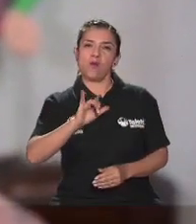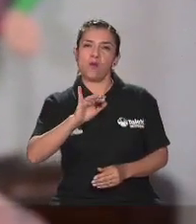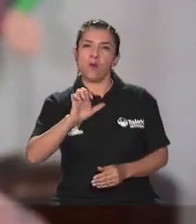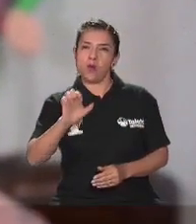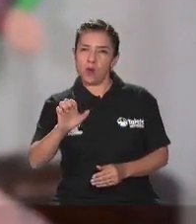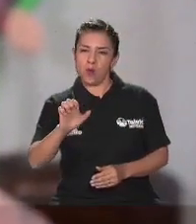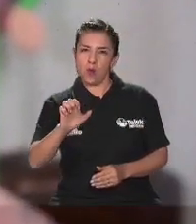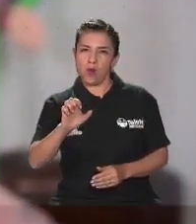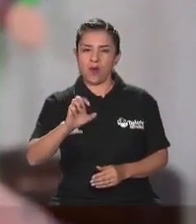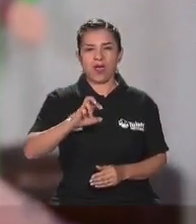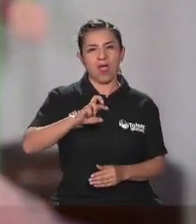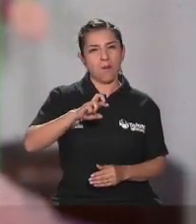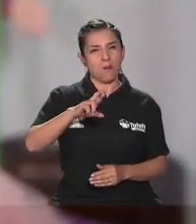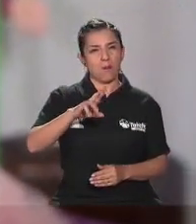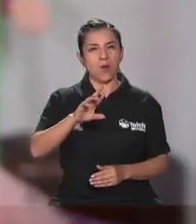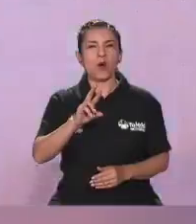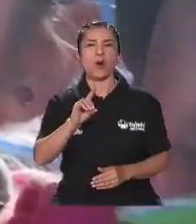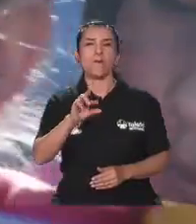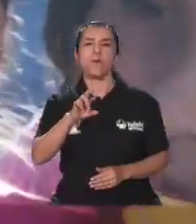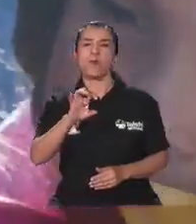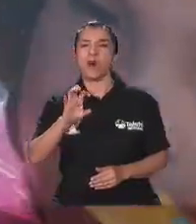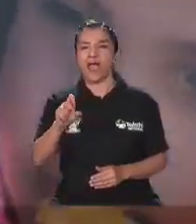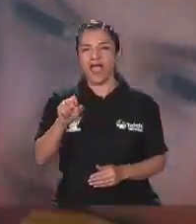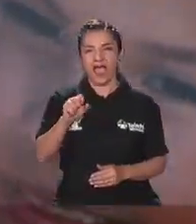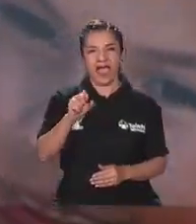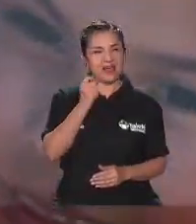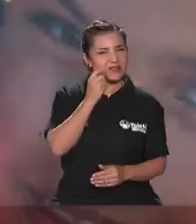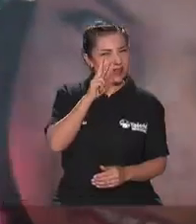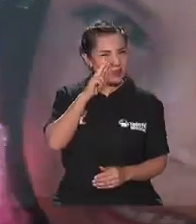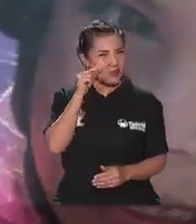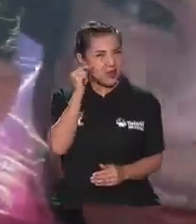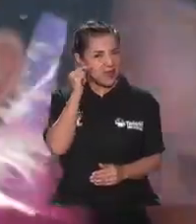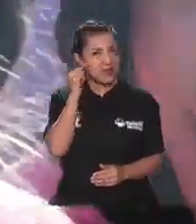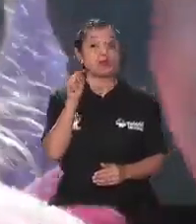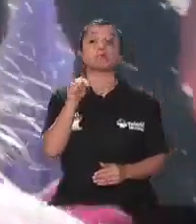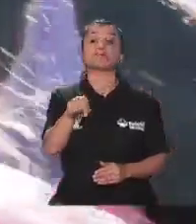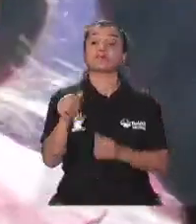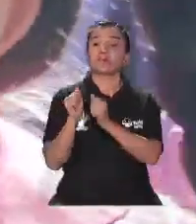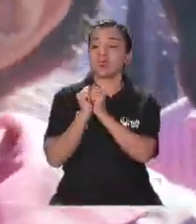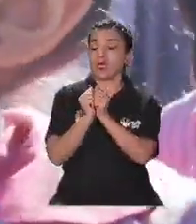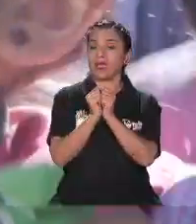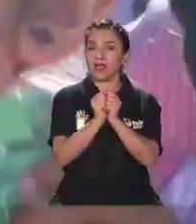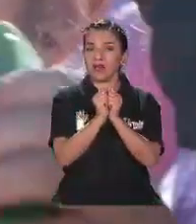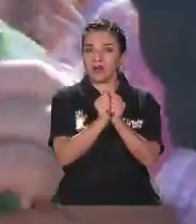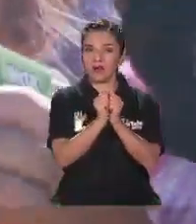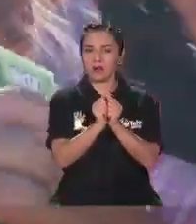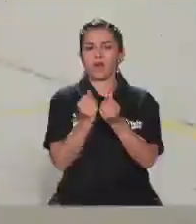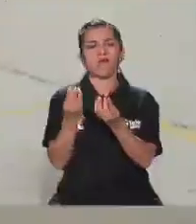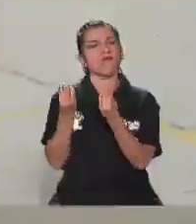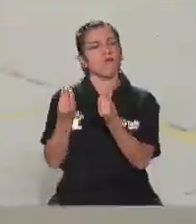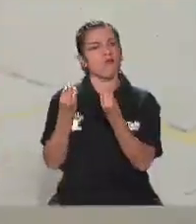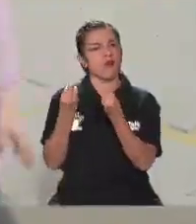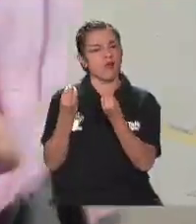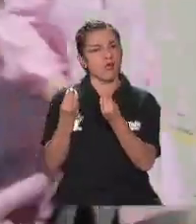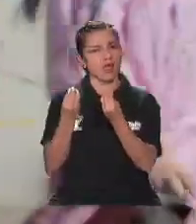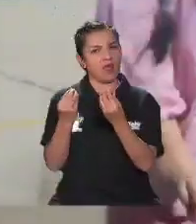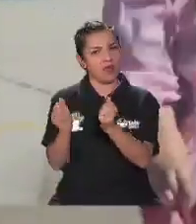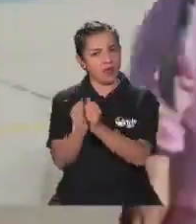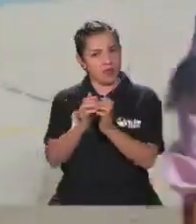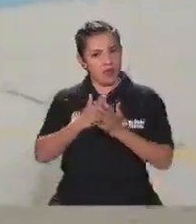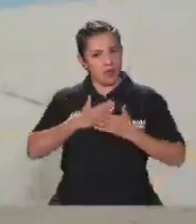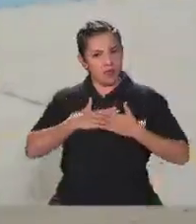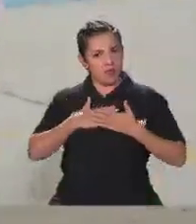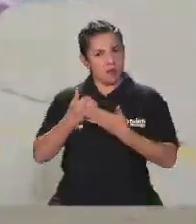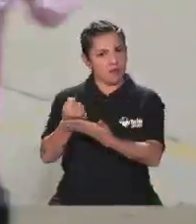que el morado. Tus compañeros son buenos conmigo, algunos me